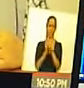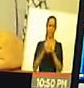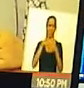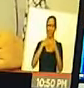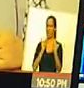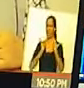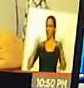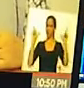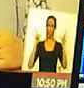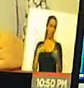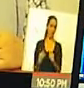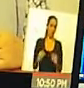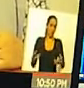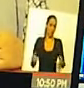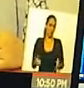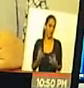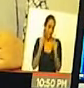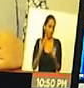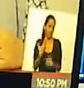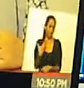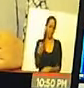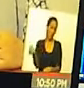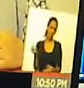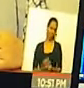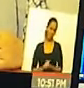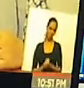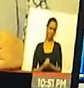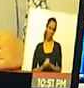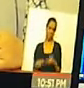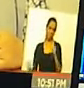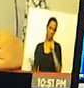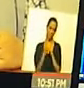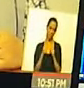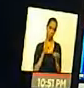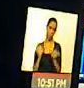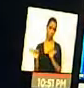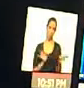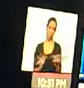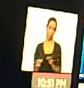¿no? Y mira, ¿no? Con lo que me encontré fue con un show.